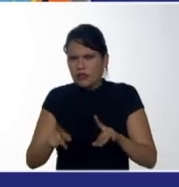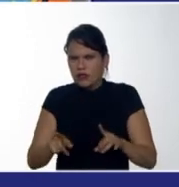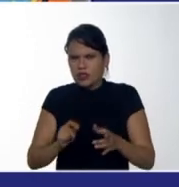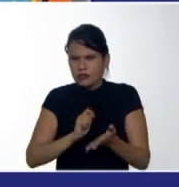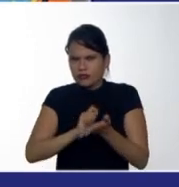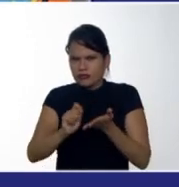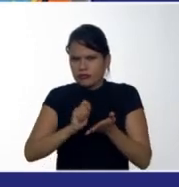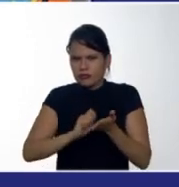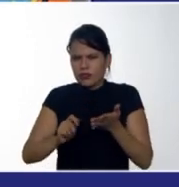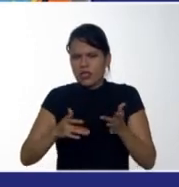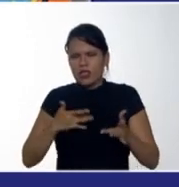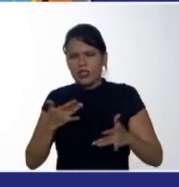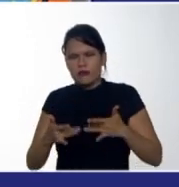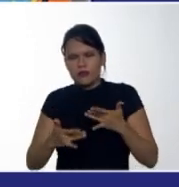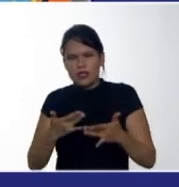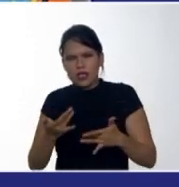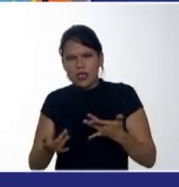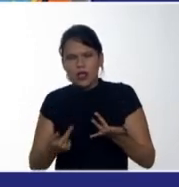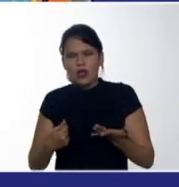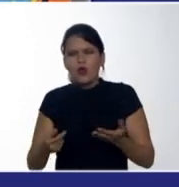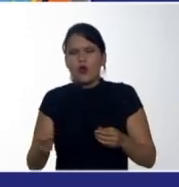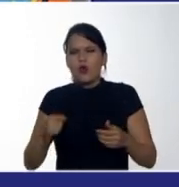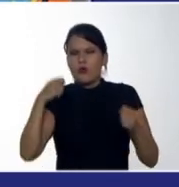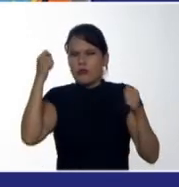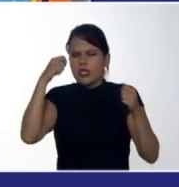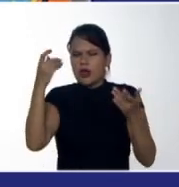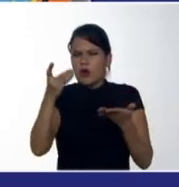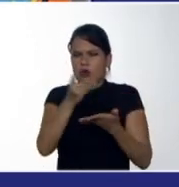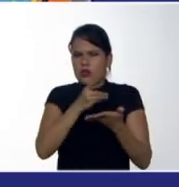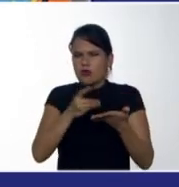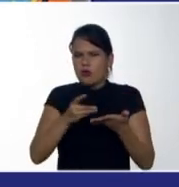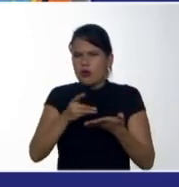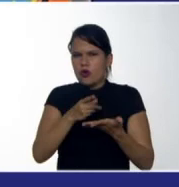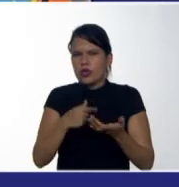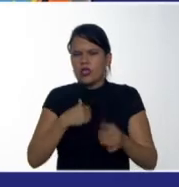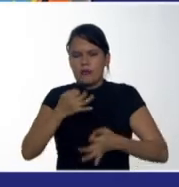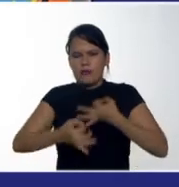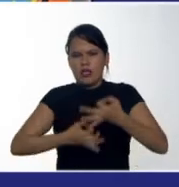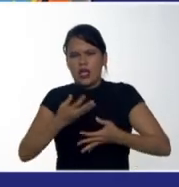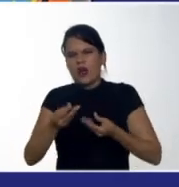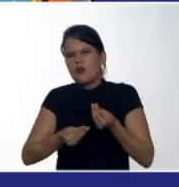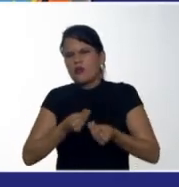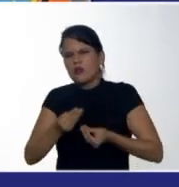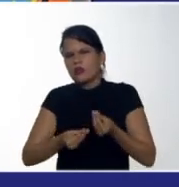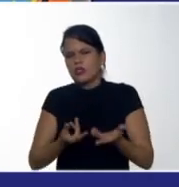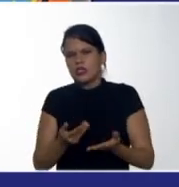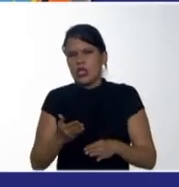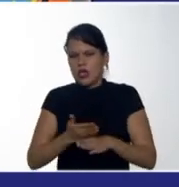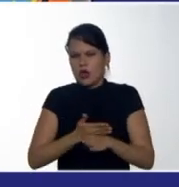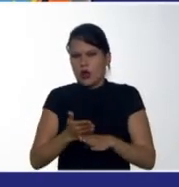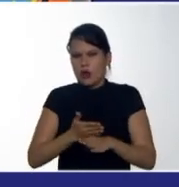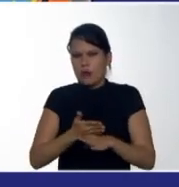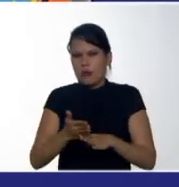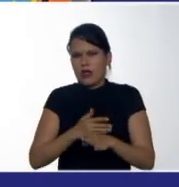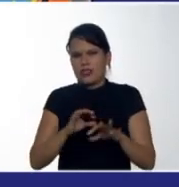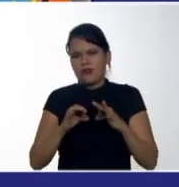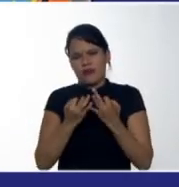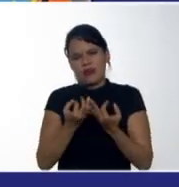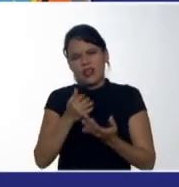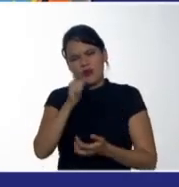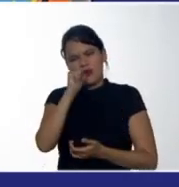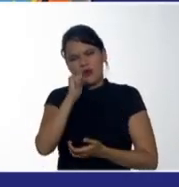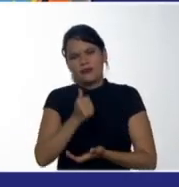través de un video o un dibujo y explica cómo lo realizaste. Y comparten en familia el juguito,